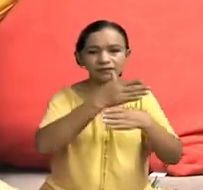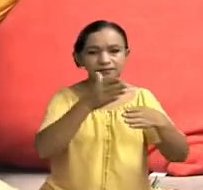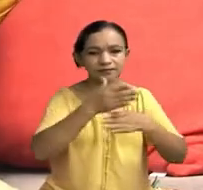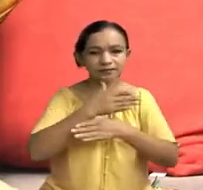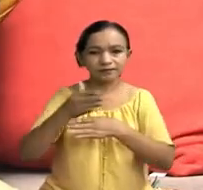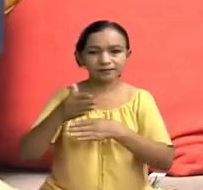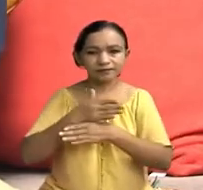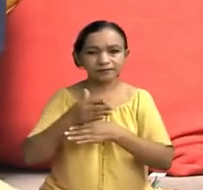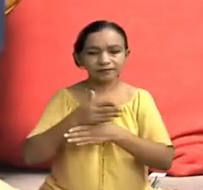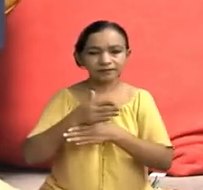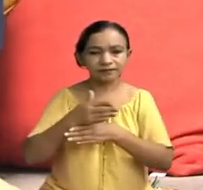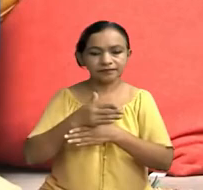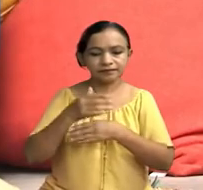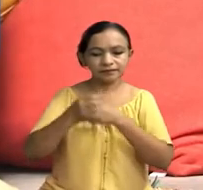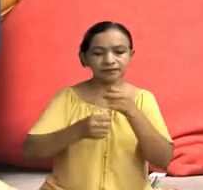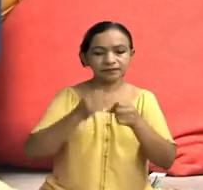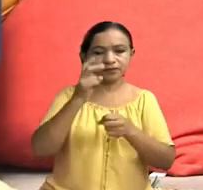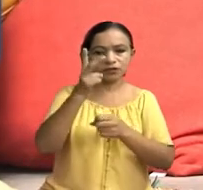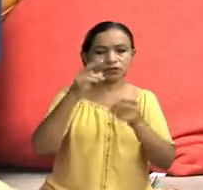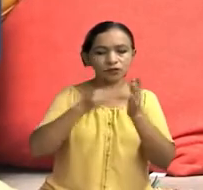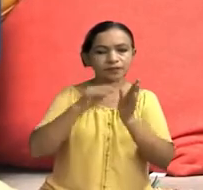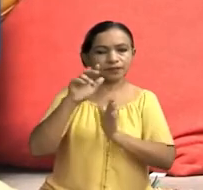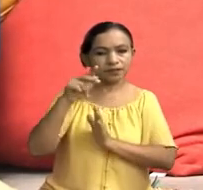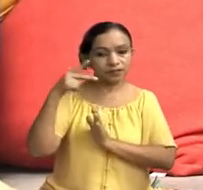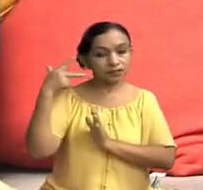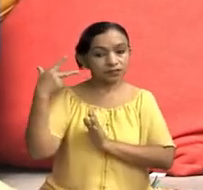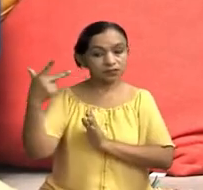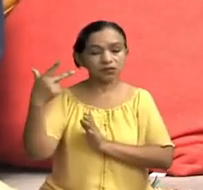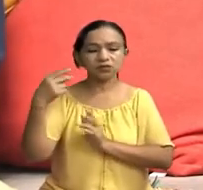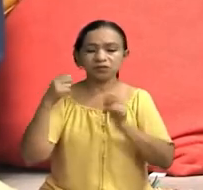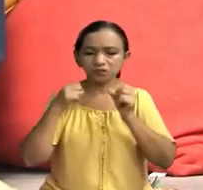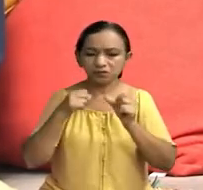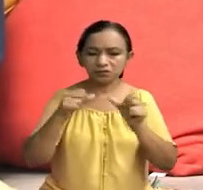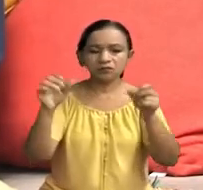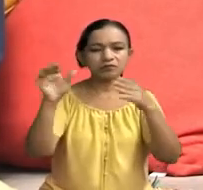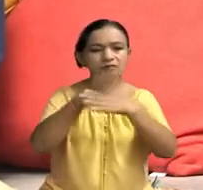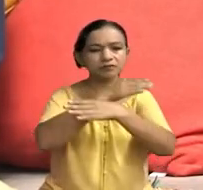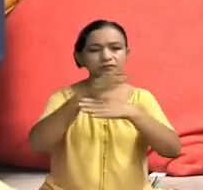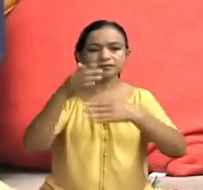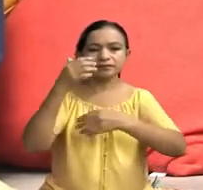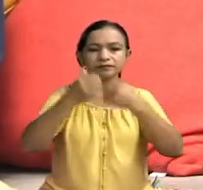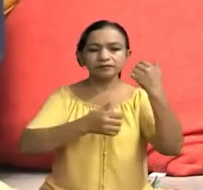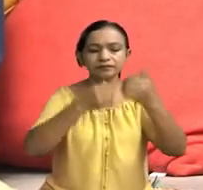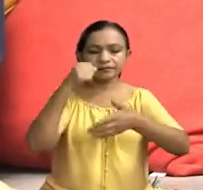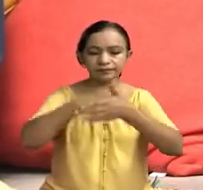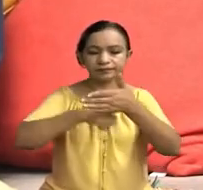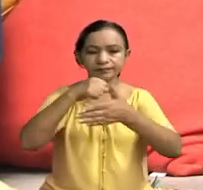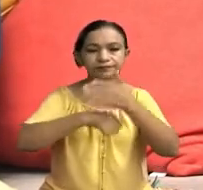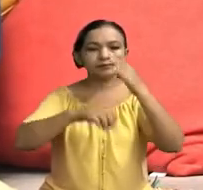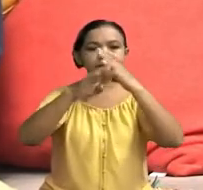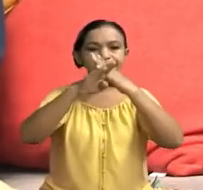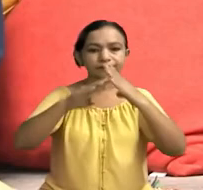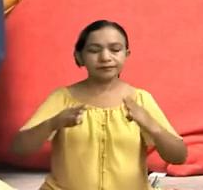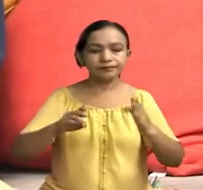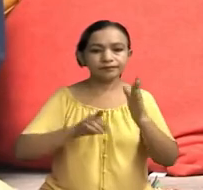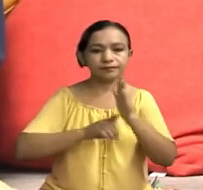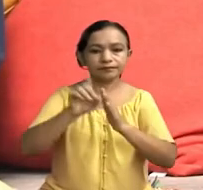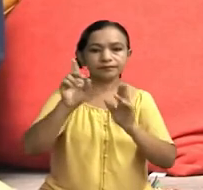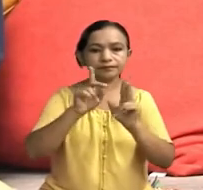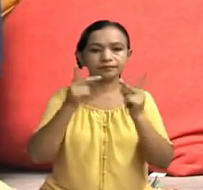los derrotamos en el golpe del año pasado y los seguiremos derrotando en todos los escenarios para defender la paz y el progreso del pueblo